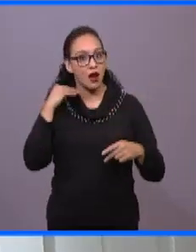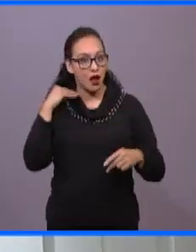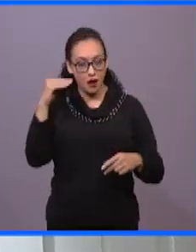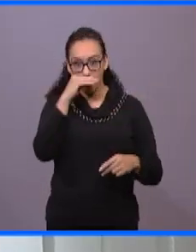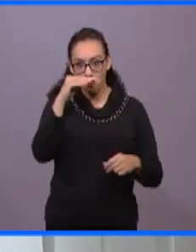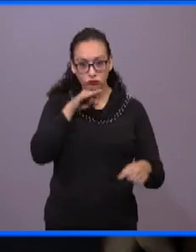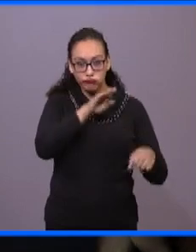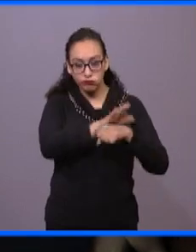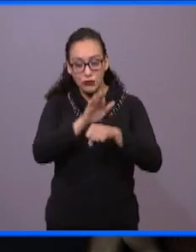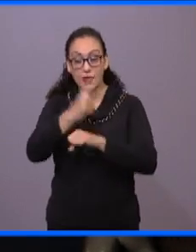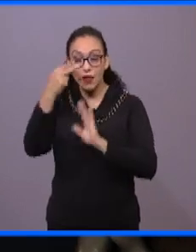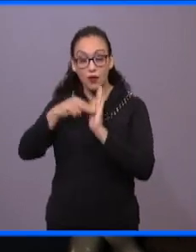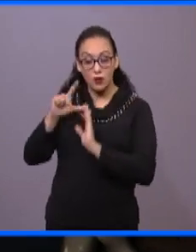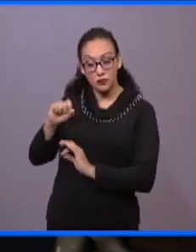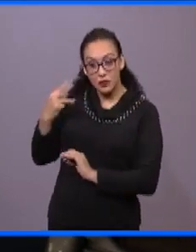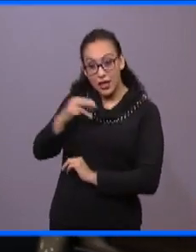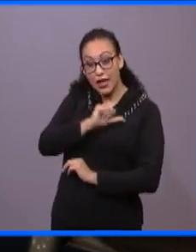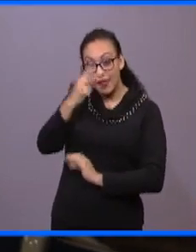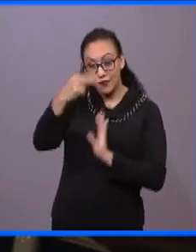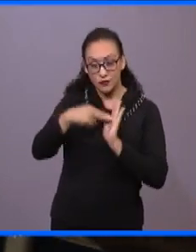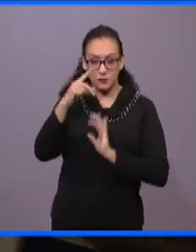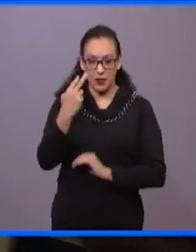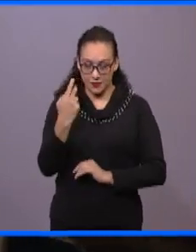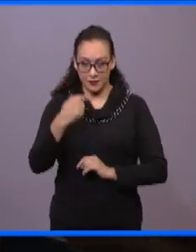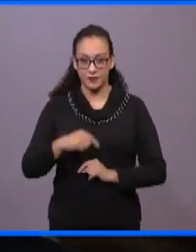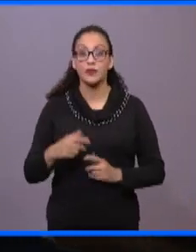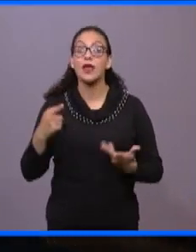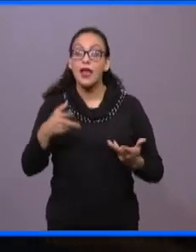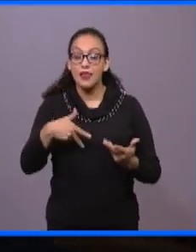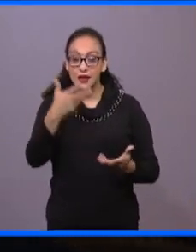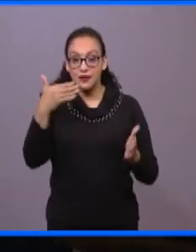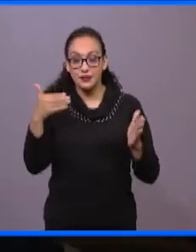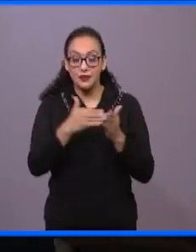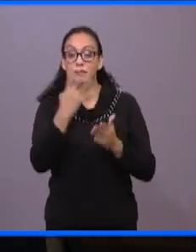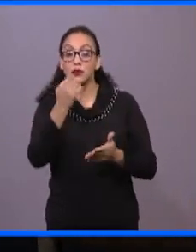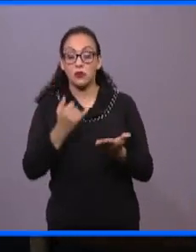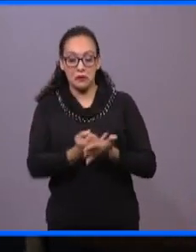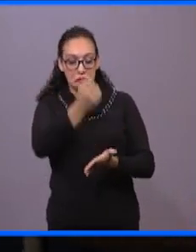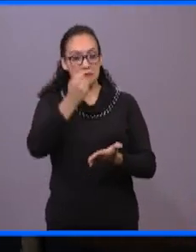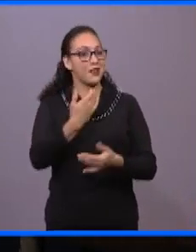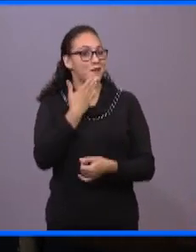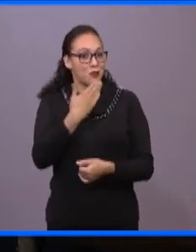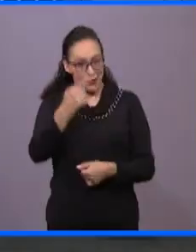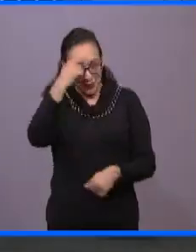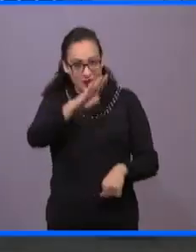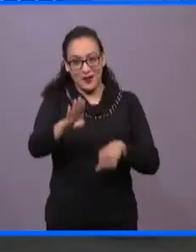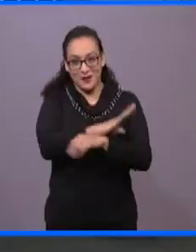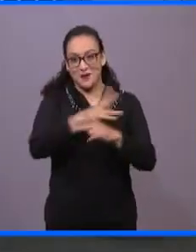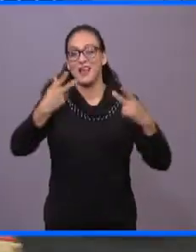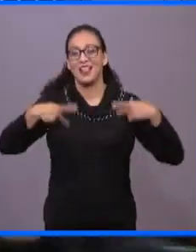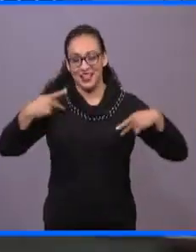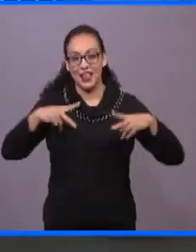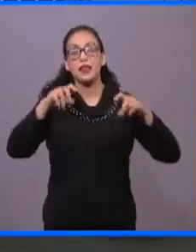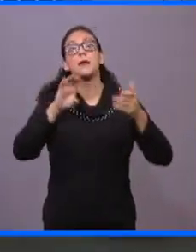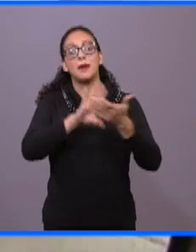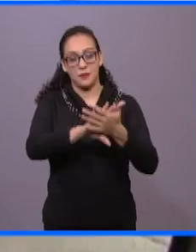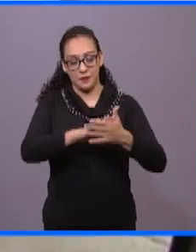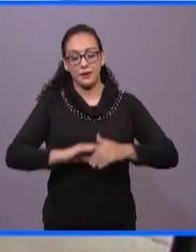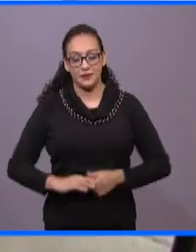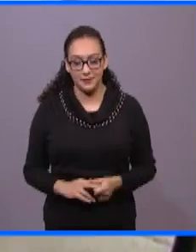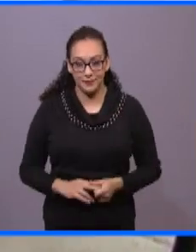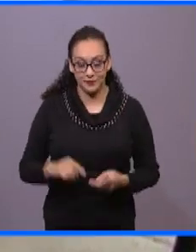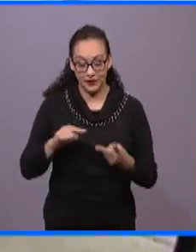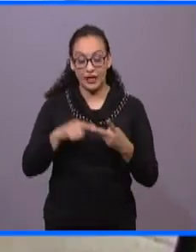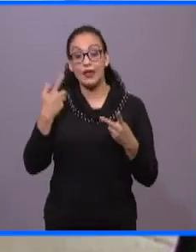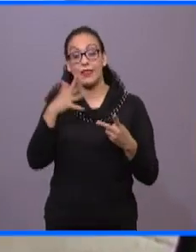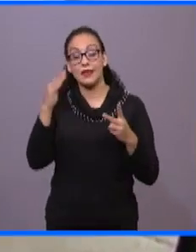De 2023 a 2025 obtuvo 13,309 sentencias favorables en el sistema penal acusatorio y